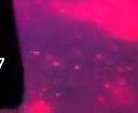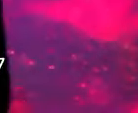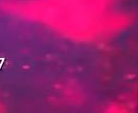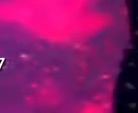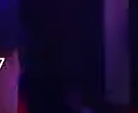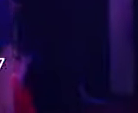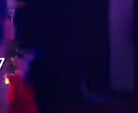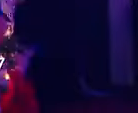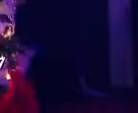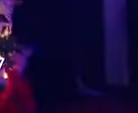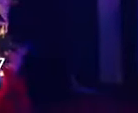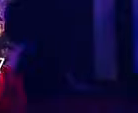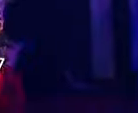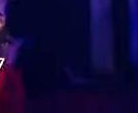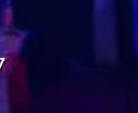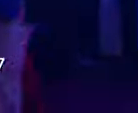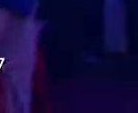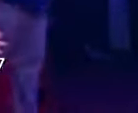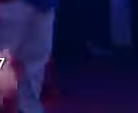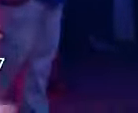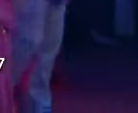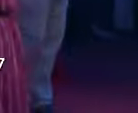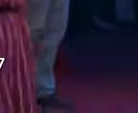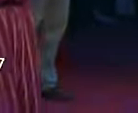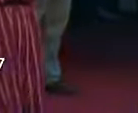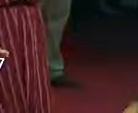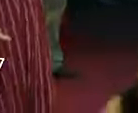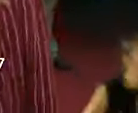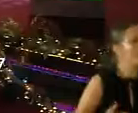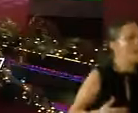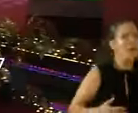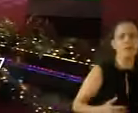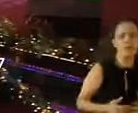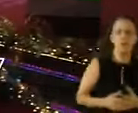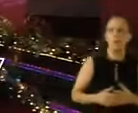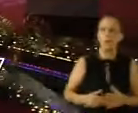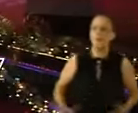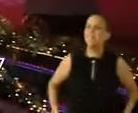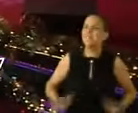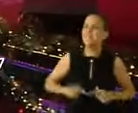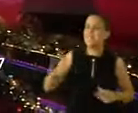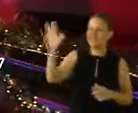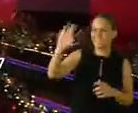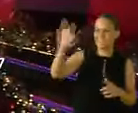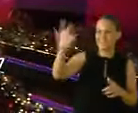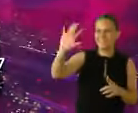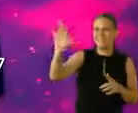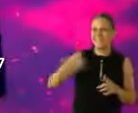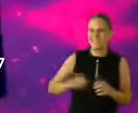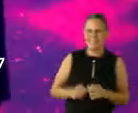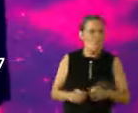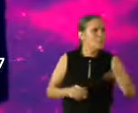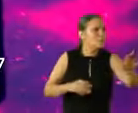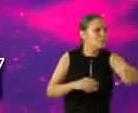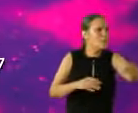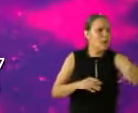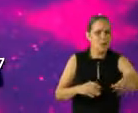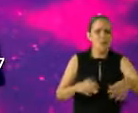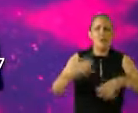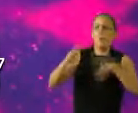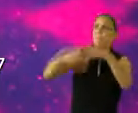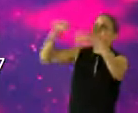inúndanos en el desierto, brote en Dios. Vida sopla hoy, que